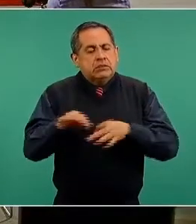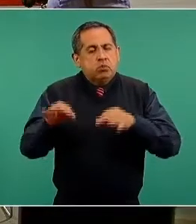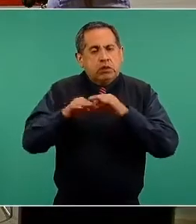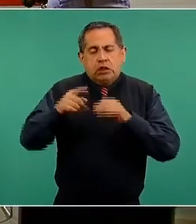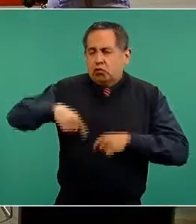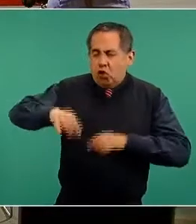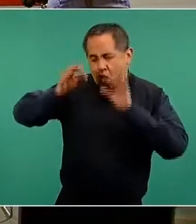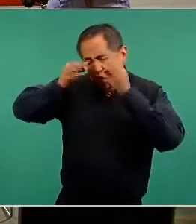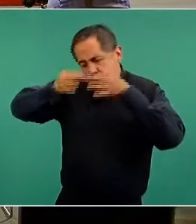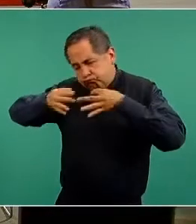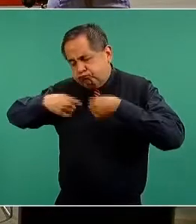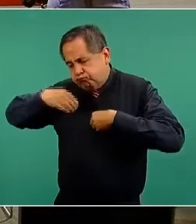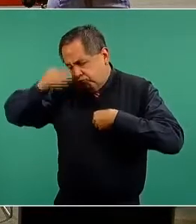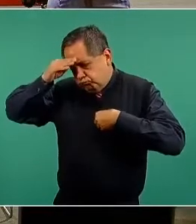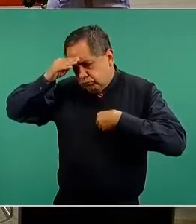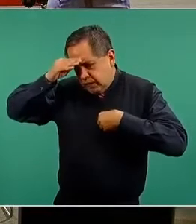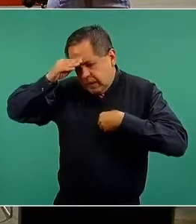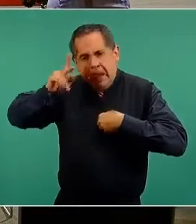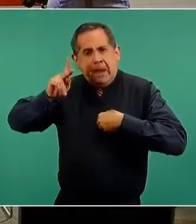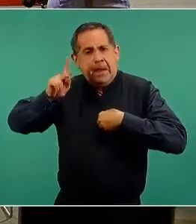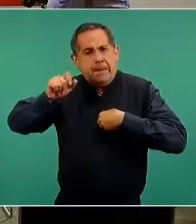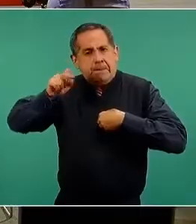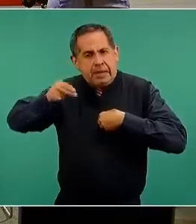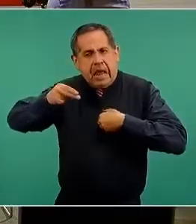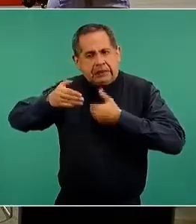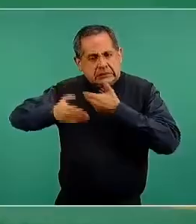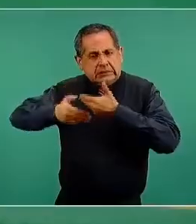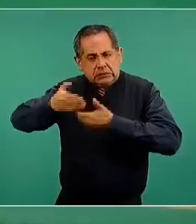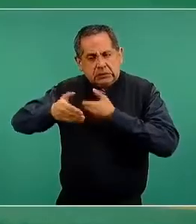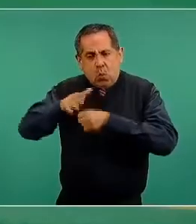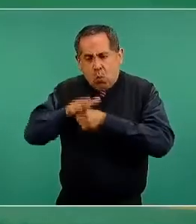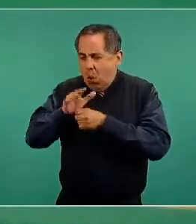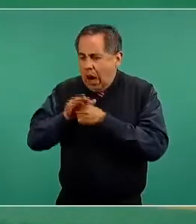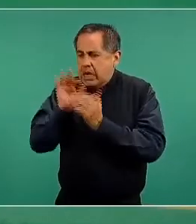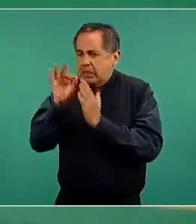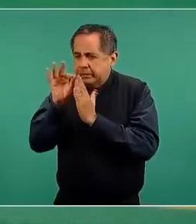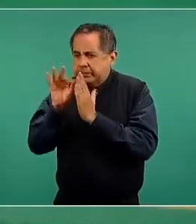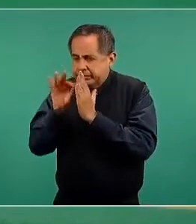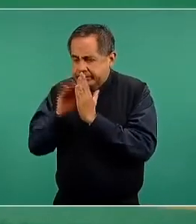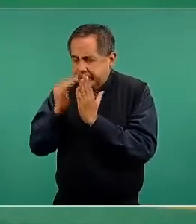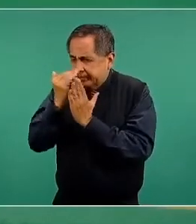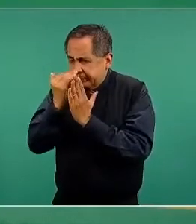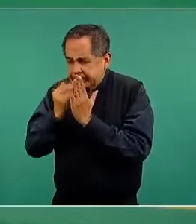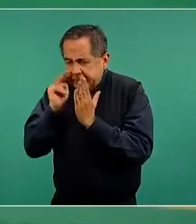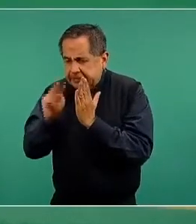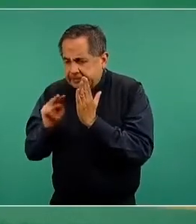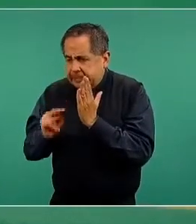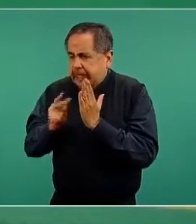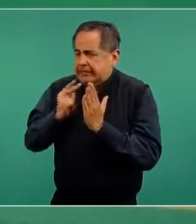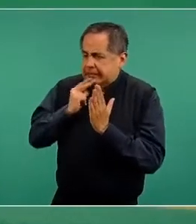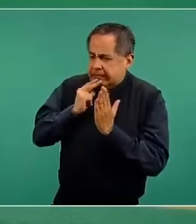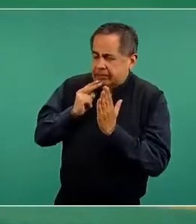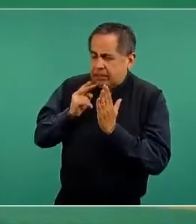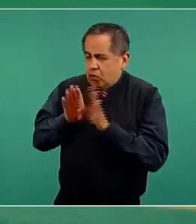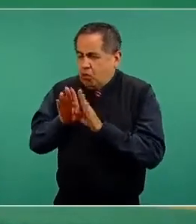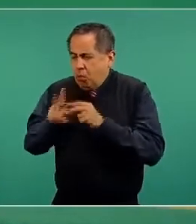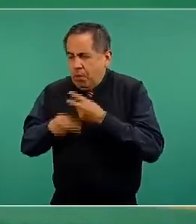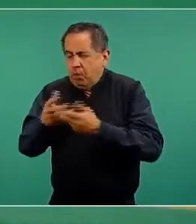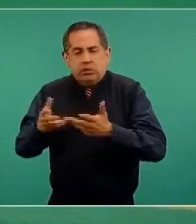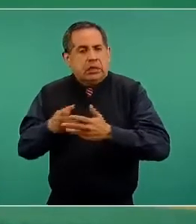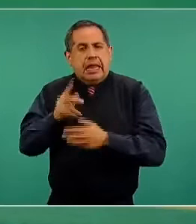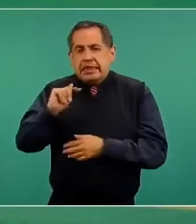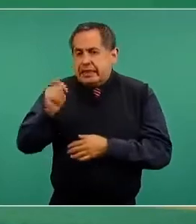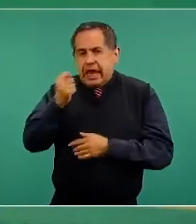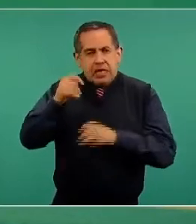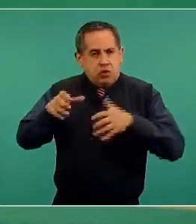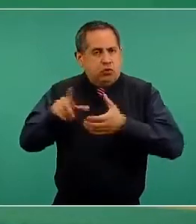autocrítica sistemática. Hay muchos elementos en el manejo de una epidemia que son relevantes, desde el manejo técnico en